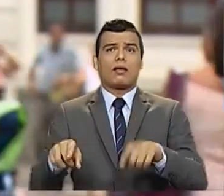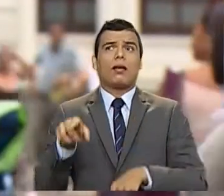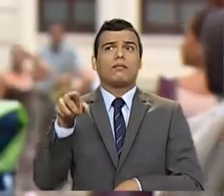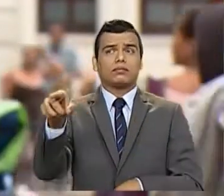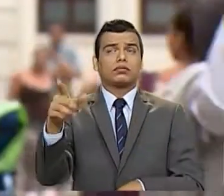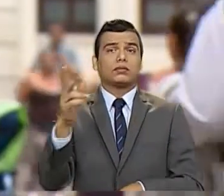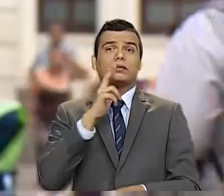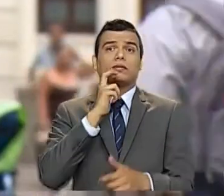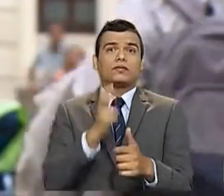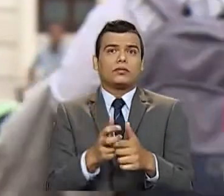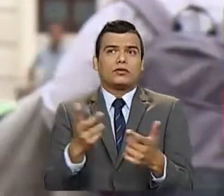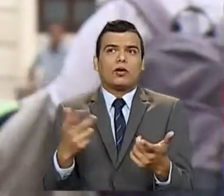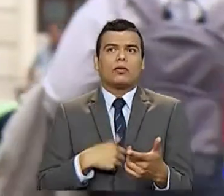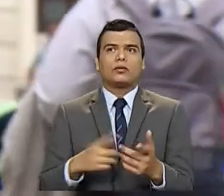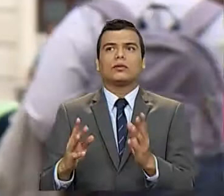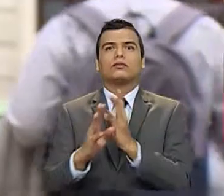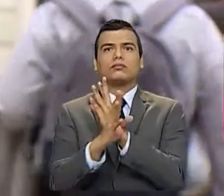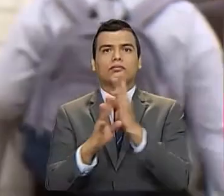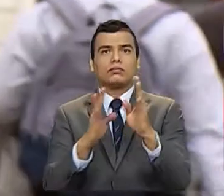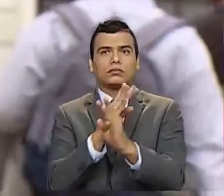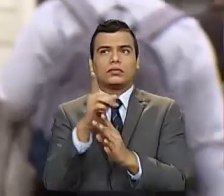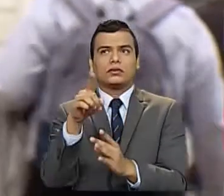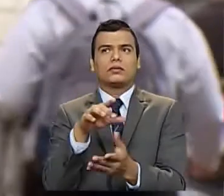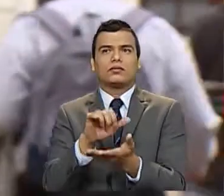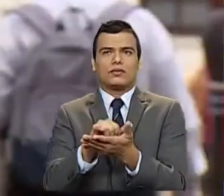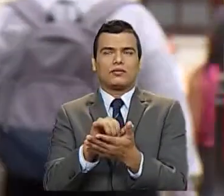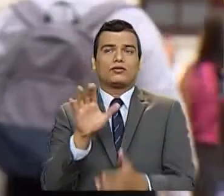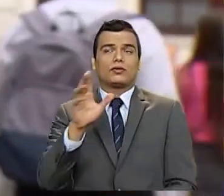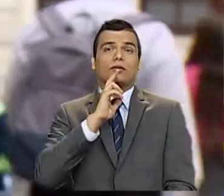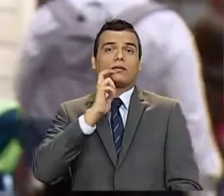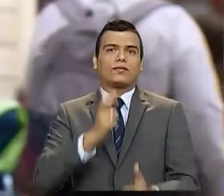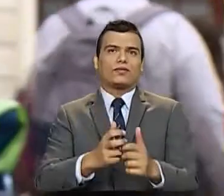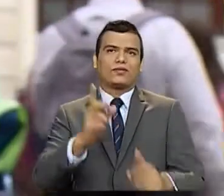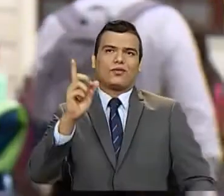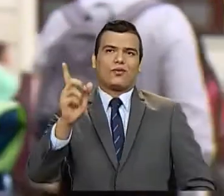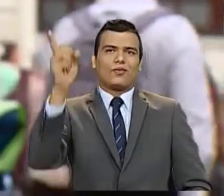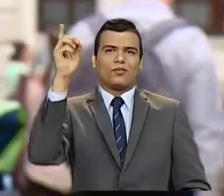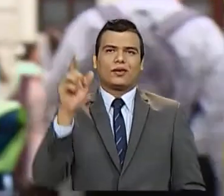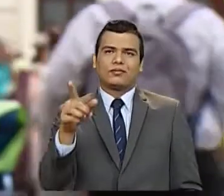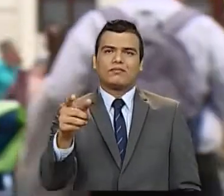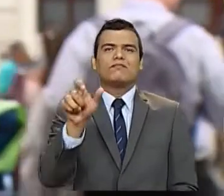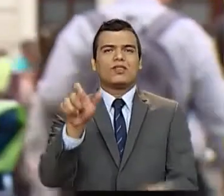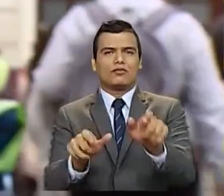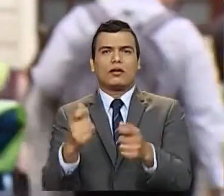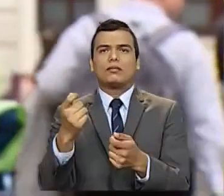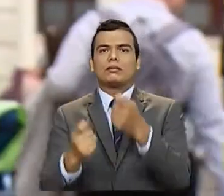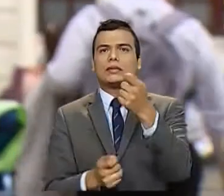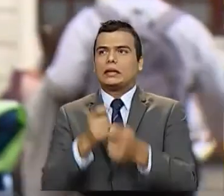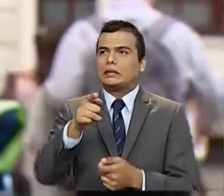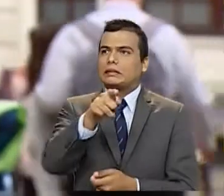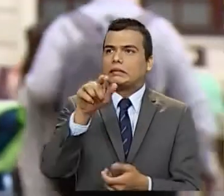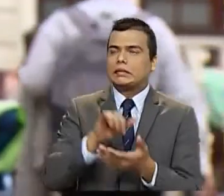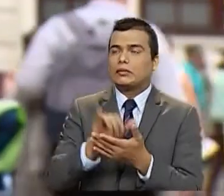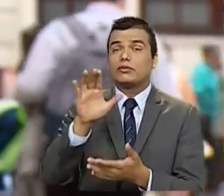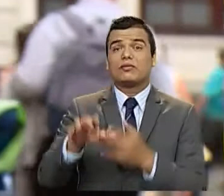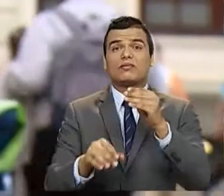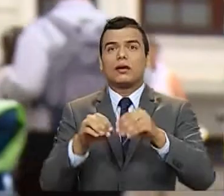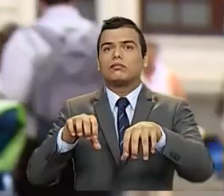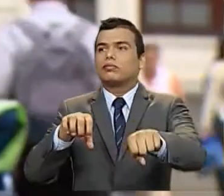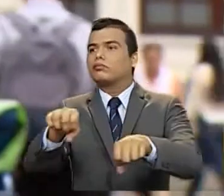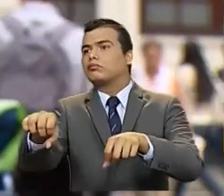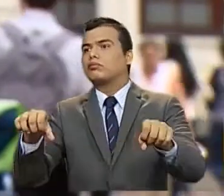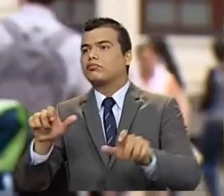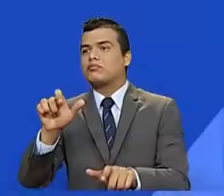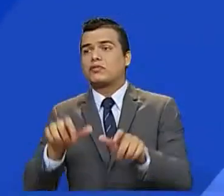muy difícil circular por las calles del centro de la ciudad debido a los vendedores ambulantes y también a la ocupación del